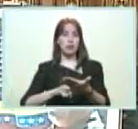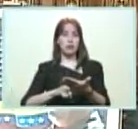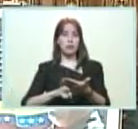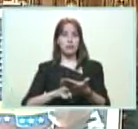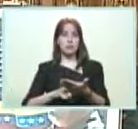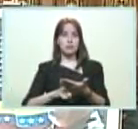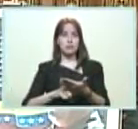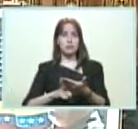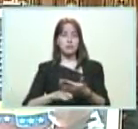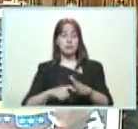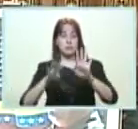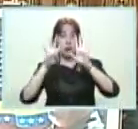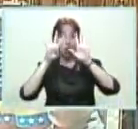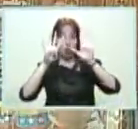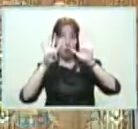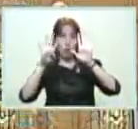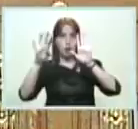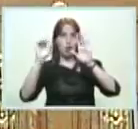Y en noveno lugar,